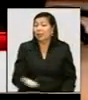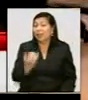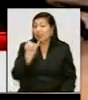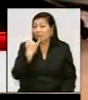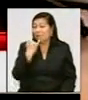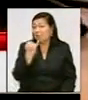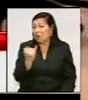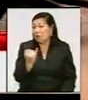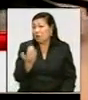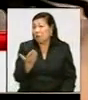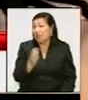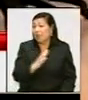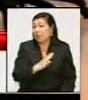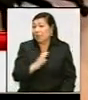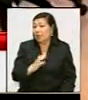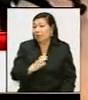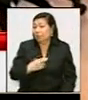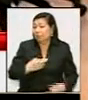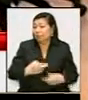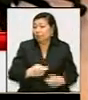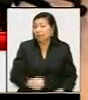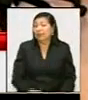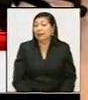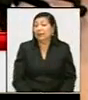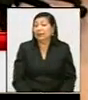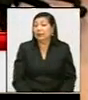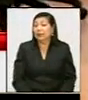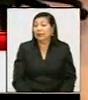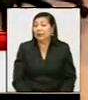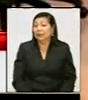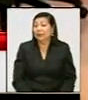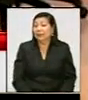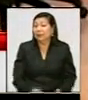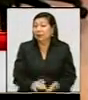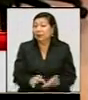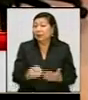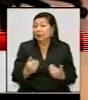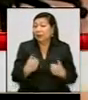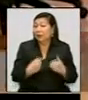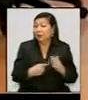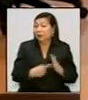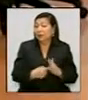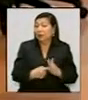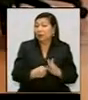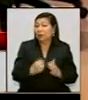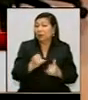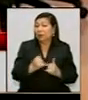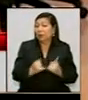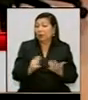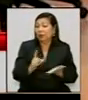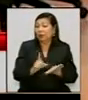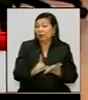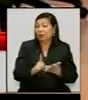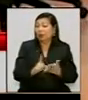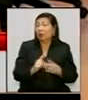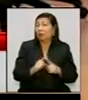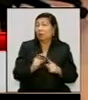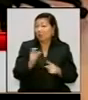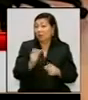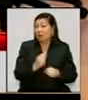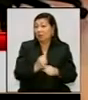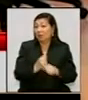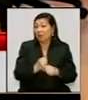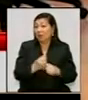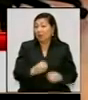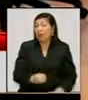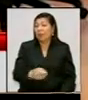por lo menos el estado de los procesos de nulidad de despido que han presentado en la ciudad de Lima diversos trabajadores de la empresa